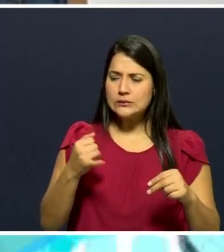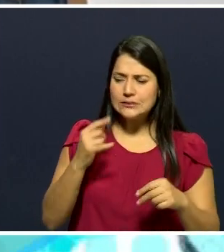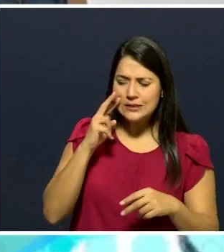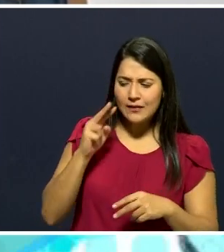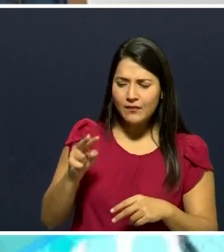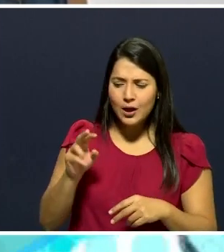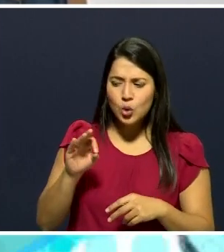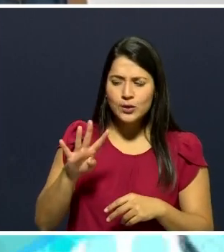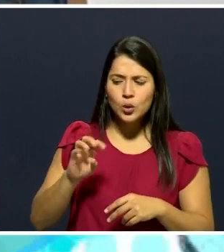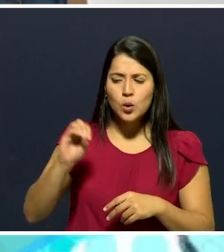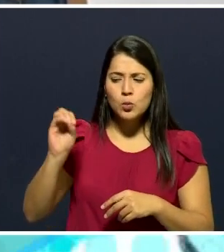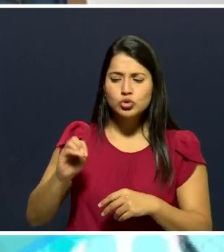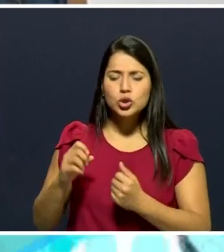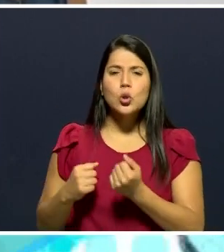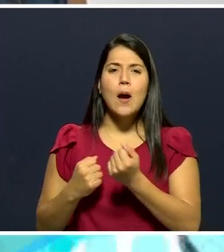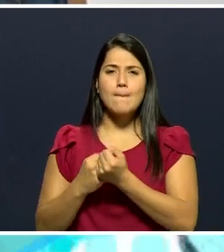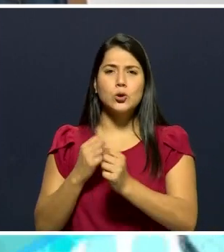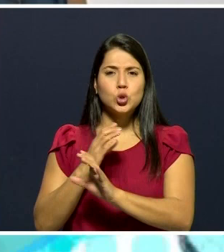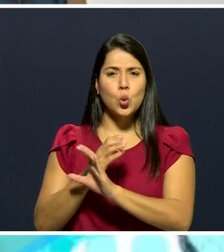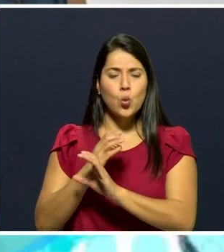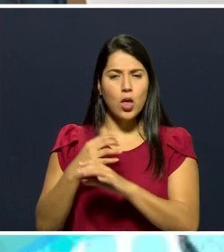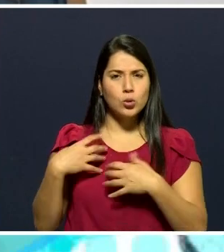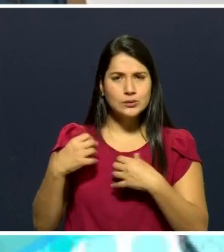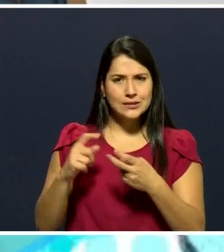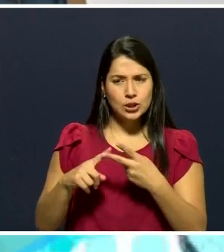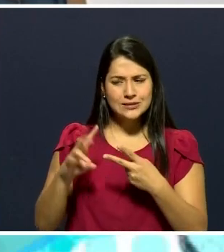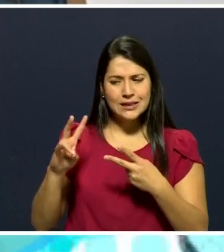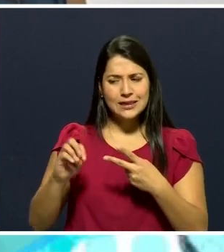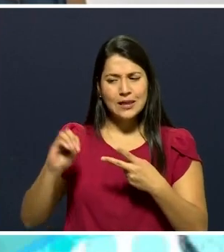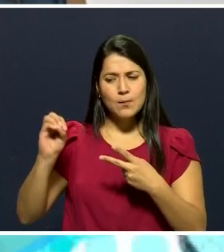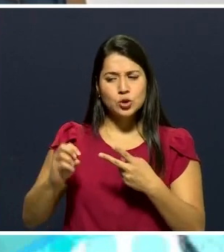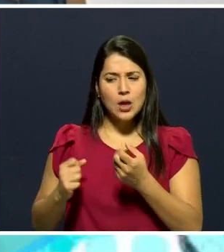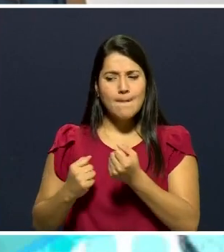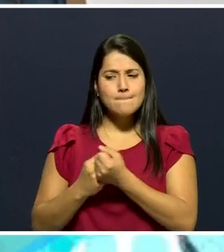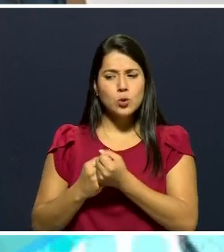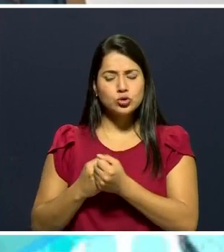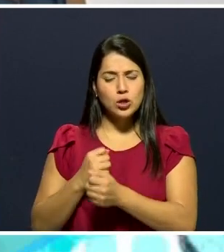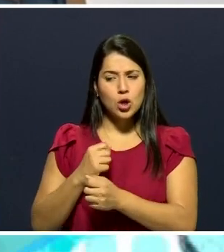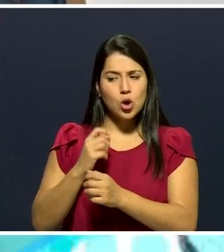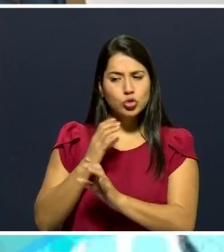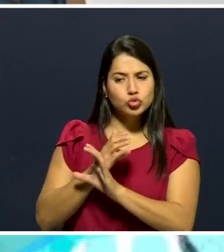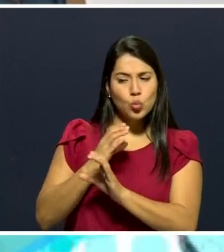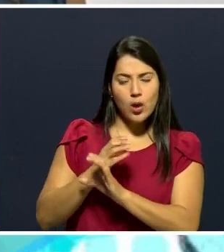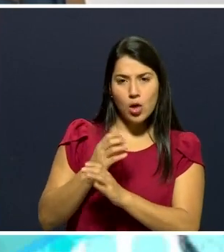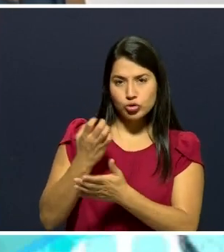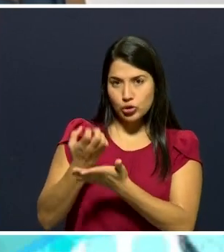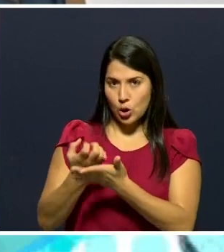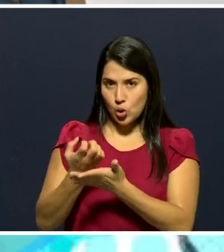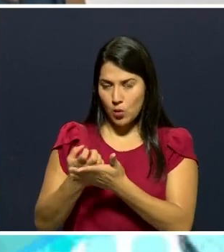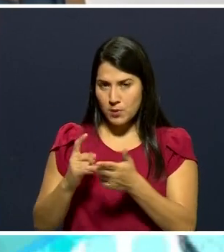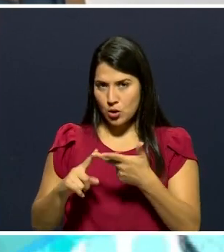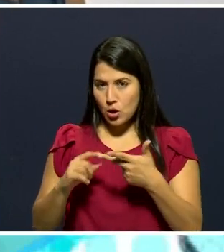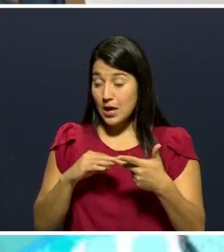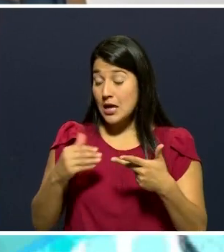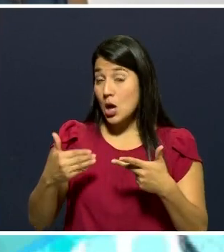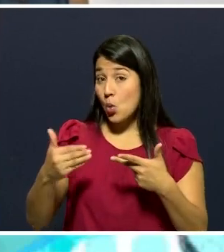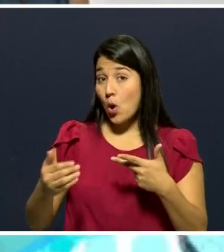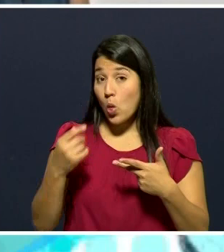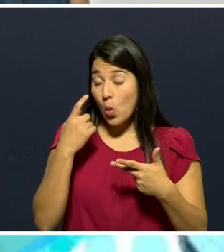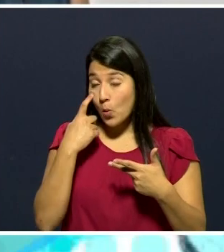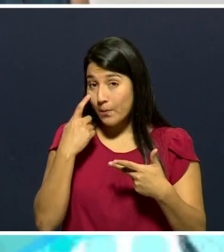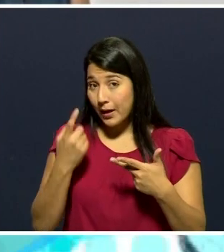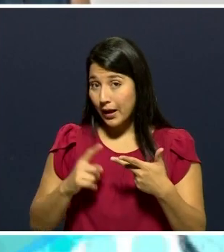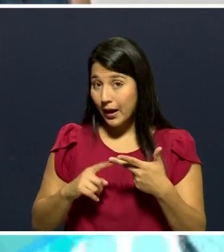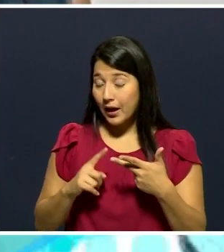sanitarias, el 70% apoya las medidas económicas, por más controversia que hayan generado también, y cuando ve el